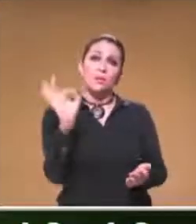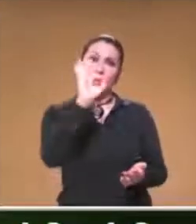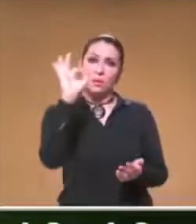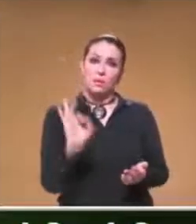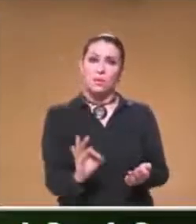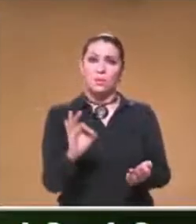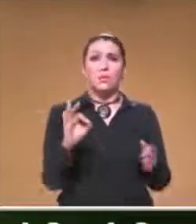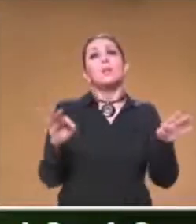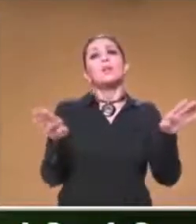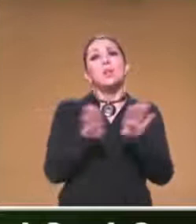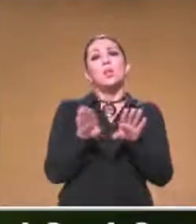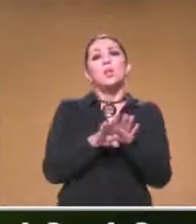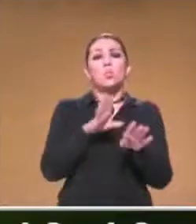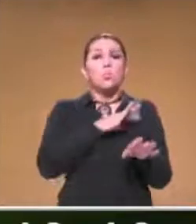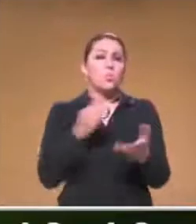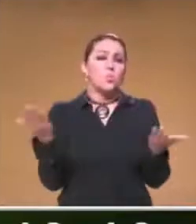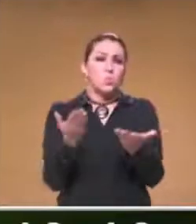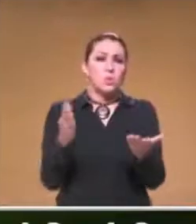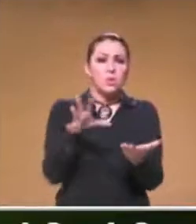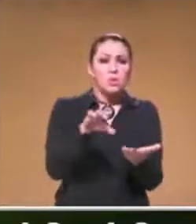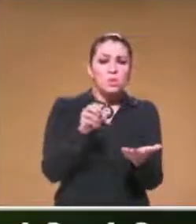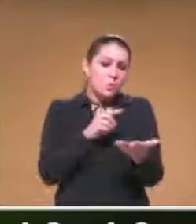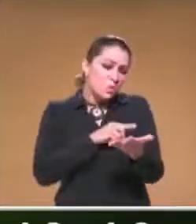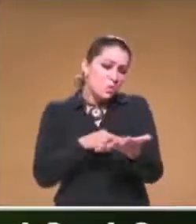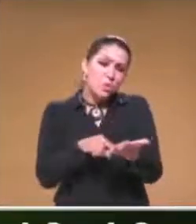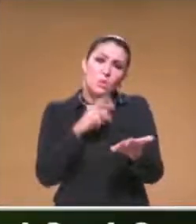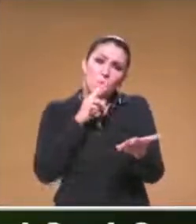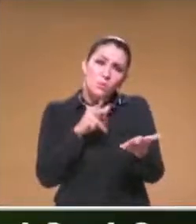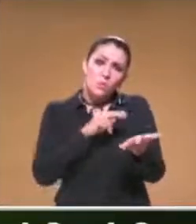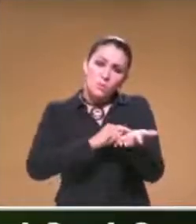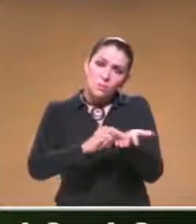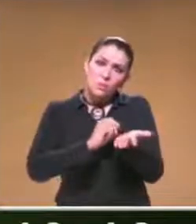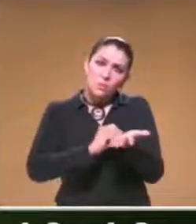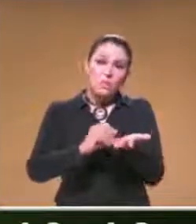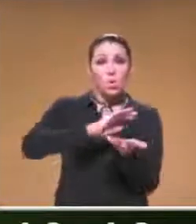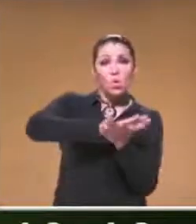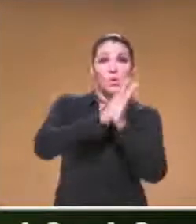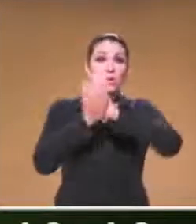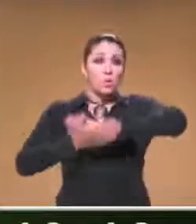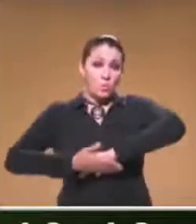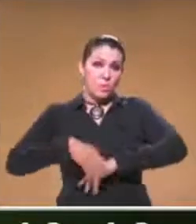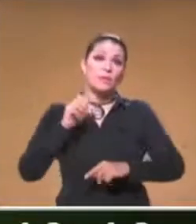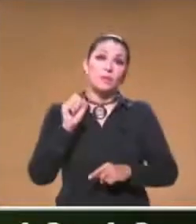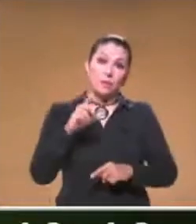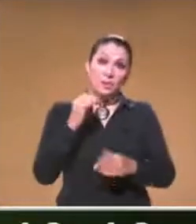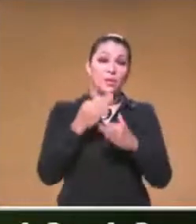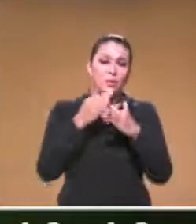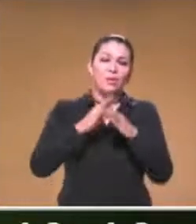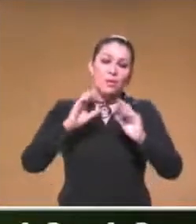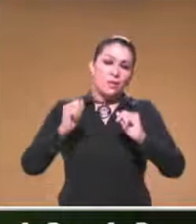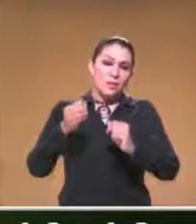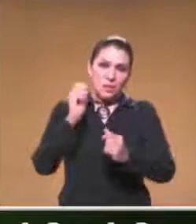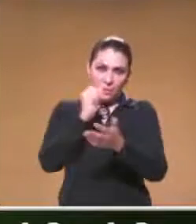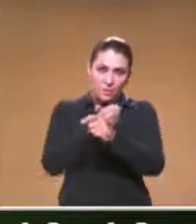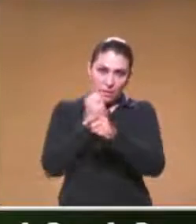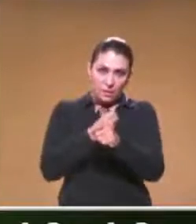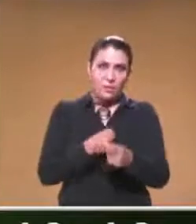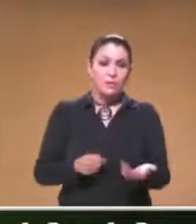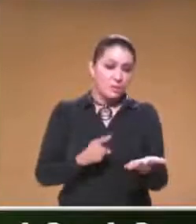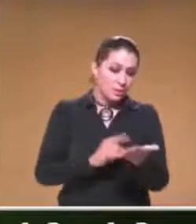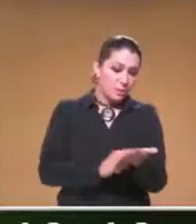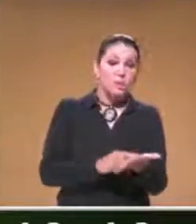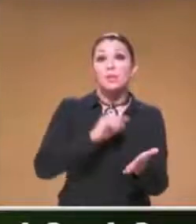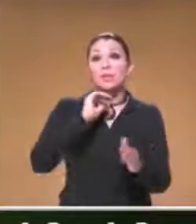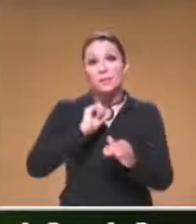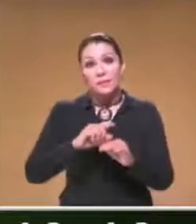obtener porcentajes, también necesito saber conversión de fracción a número decimal, que esto lo acabo de ver ahorita, y por último necesito